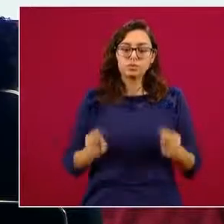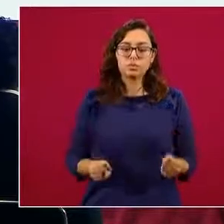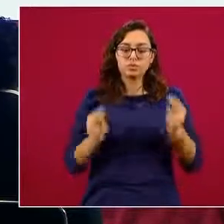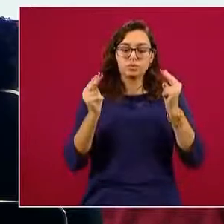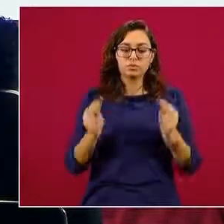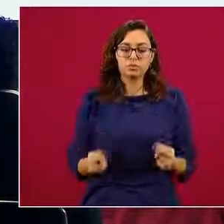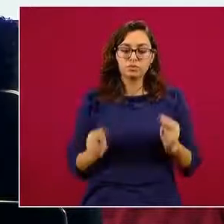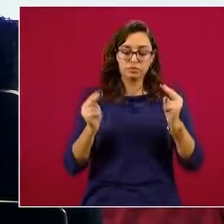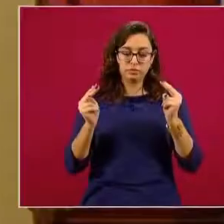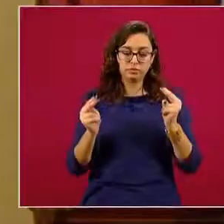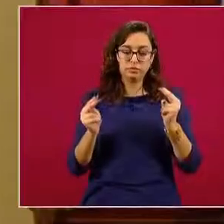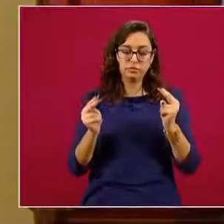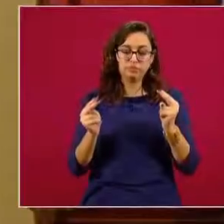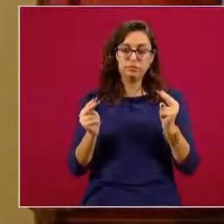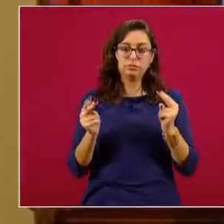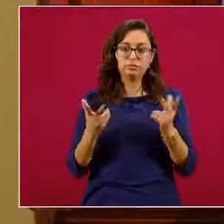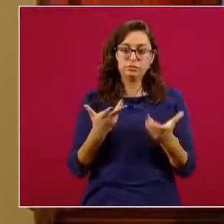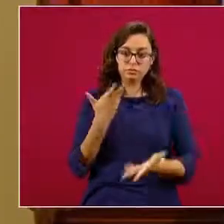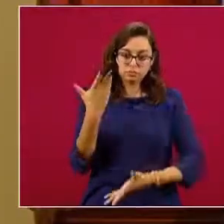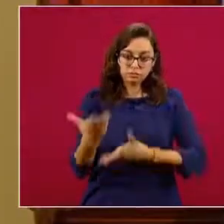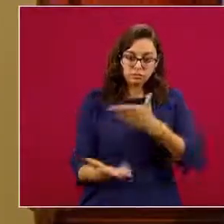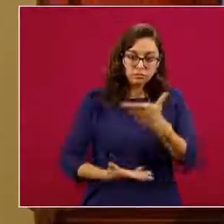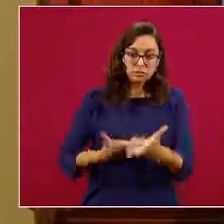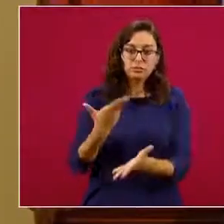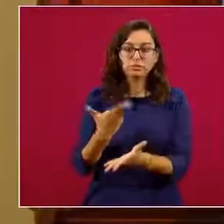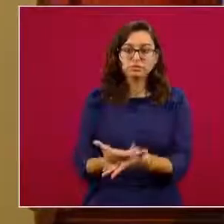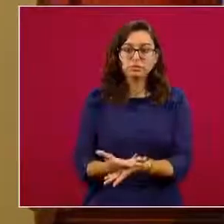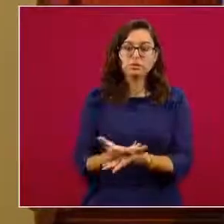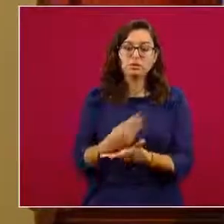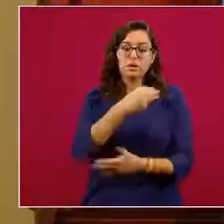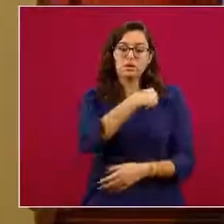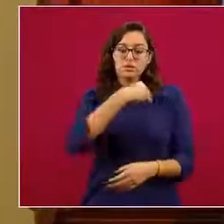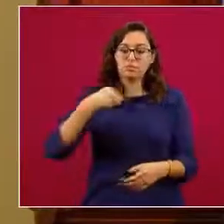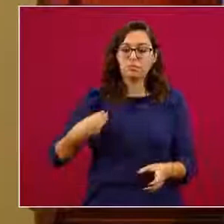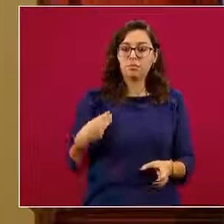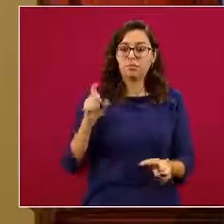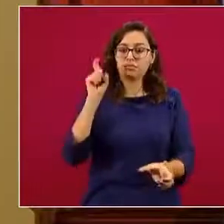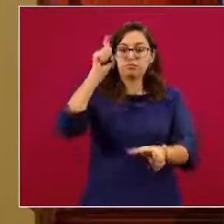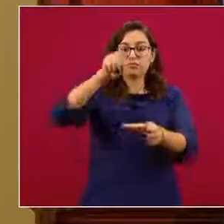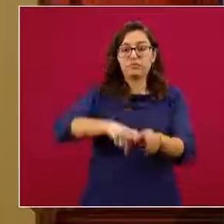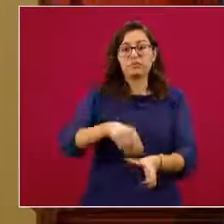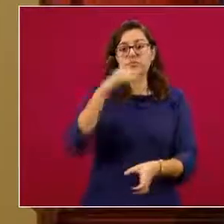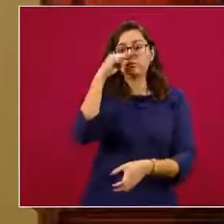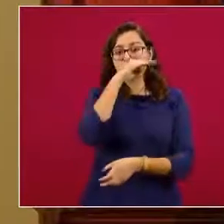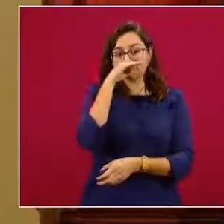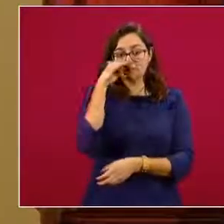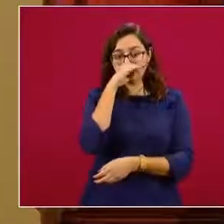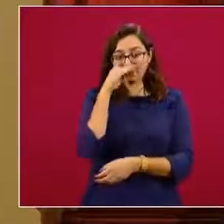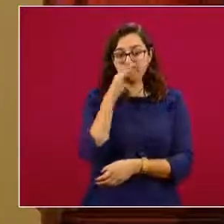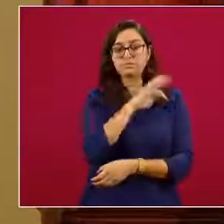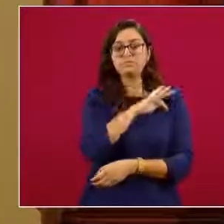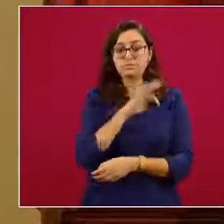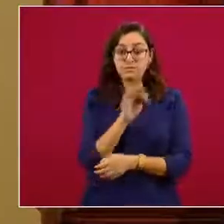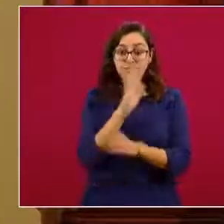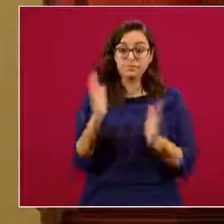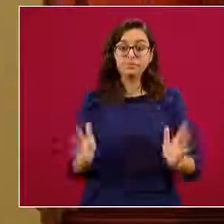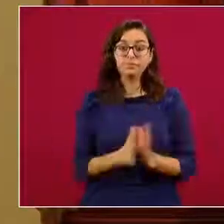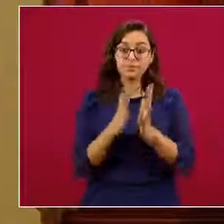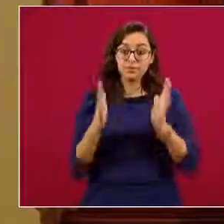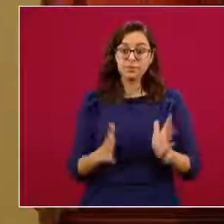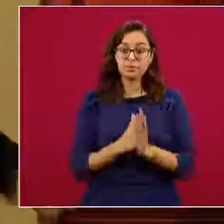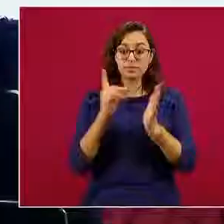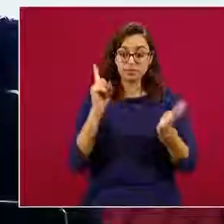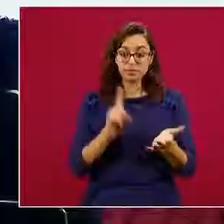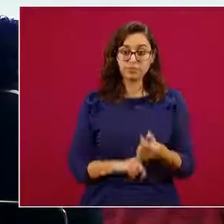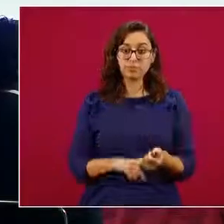negocios, está ofreciendo pues la membresía gratuita a las empresas y pueden participar en esta plataforma, que